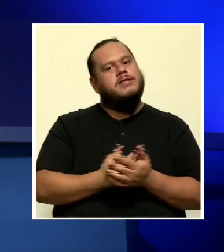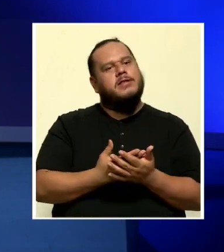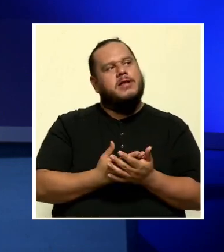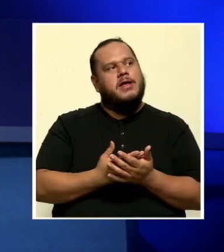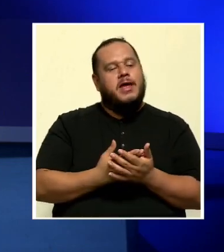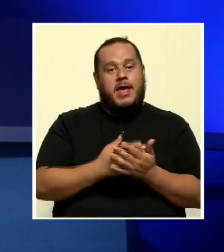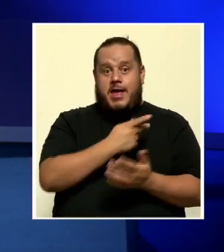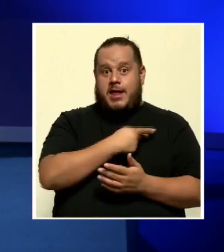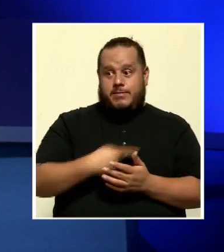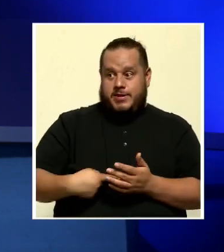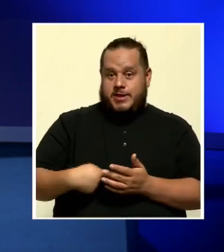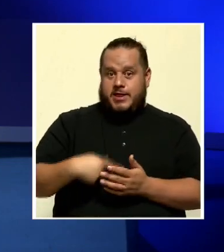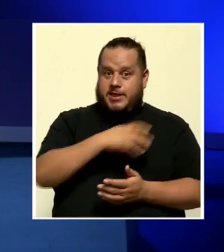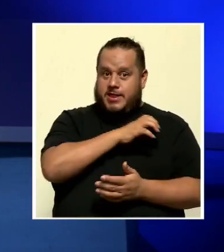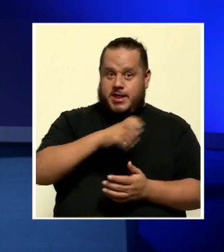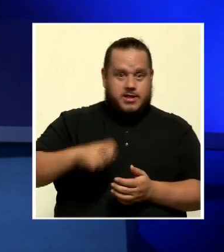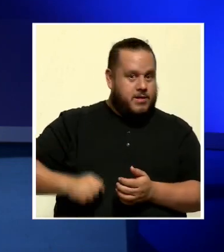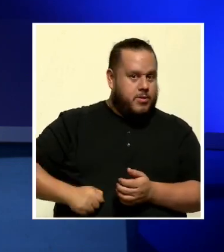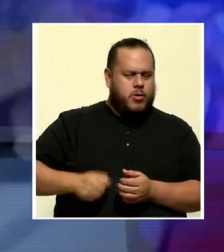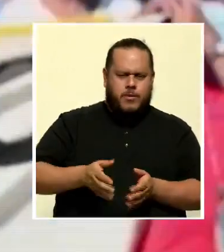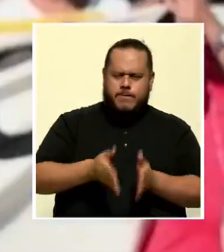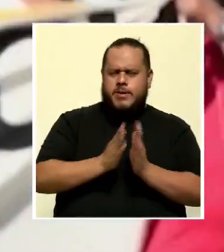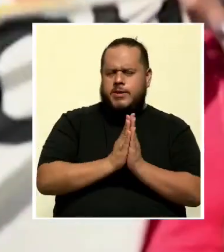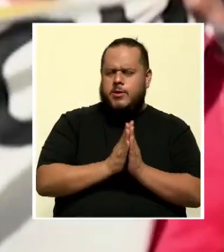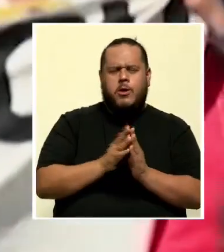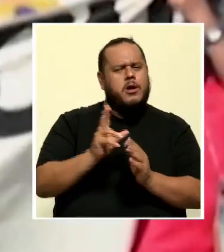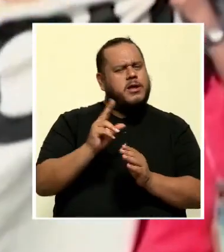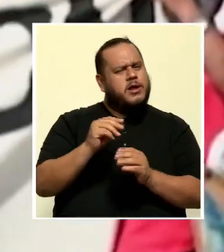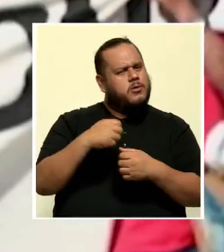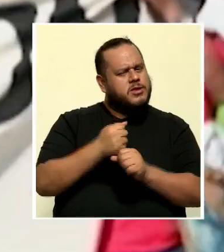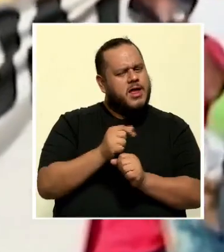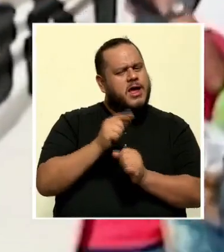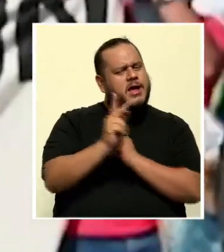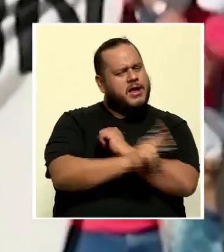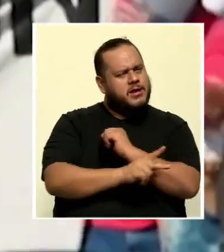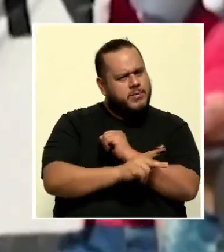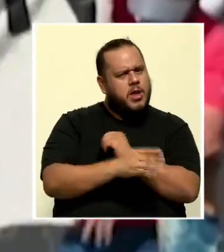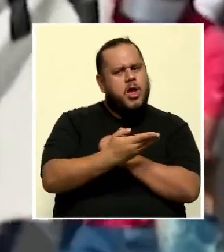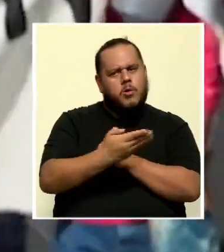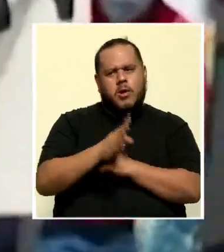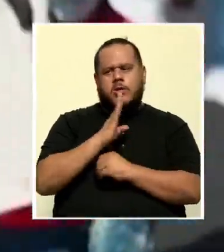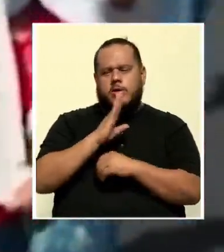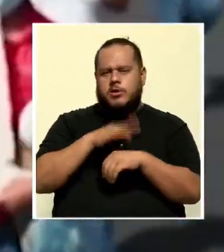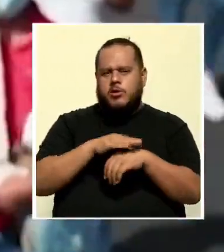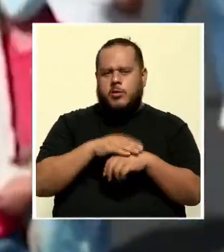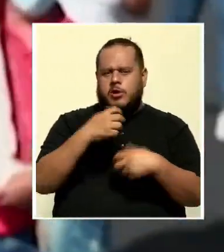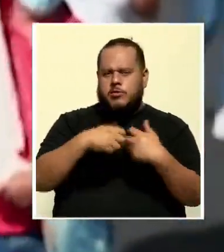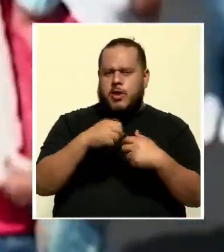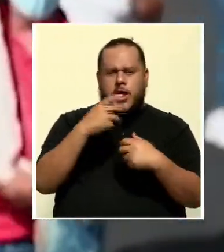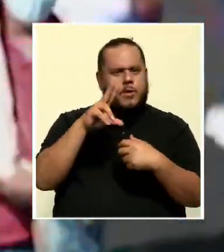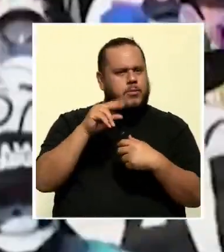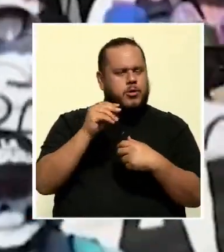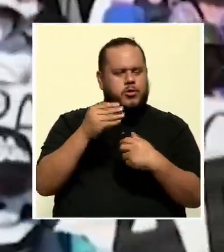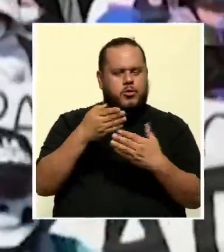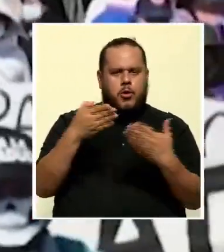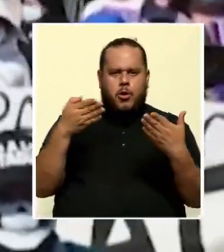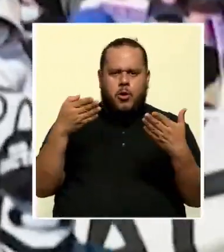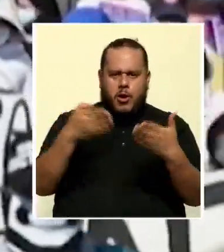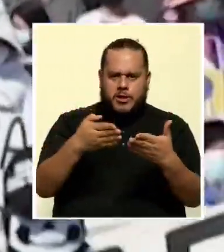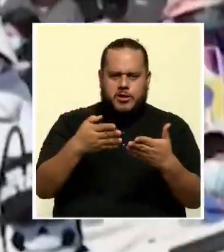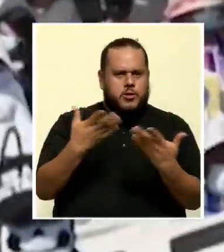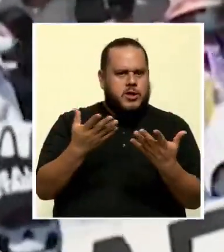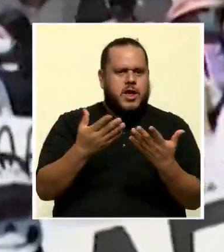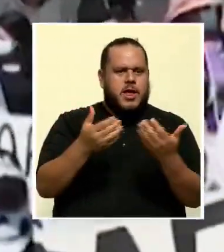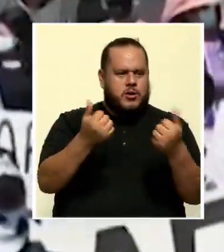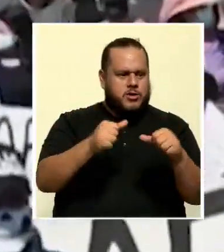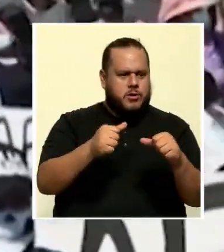el presidente de El Salvador pidió que no se metan en su país al referirse a la polémica por no conmemorar el 30 aniversario de los acuerdos